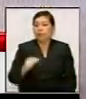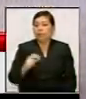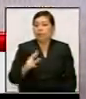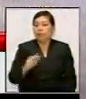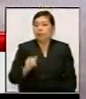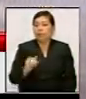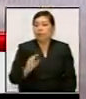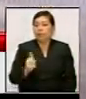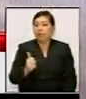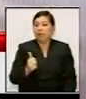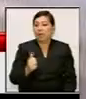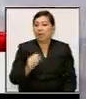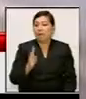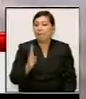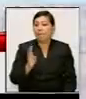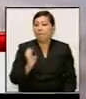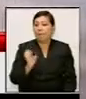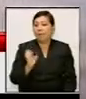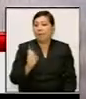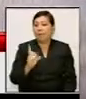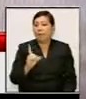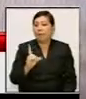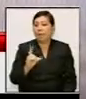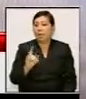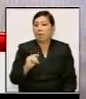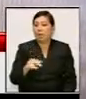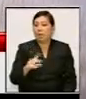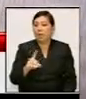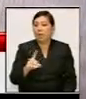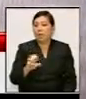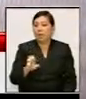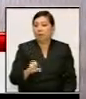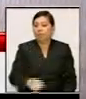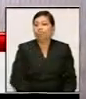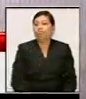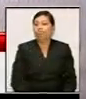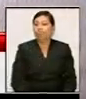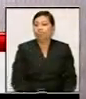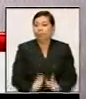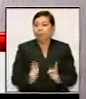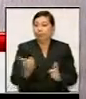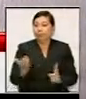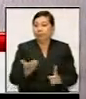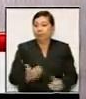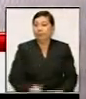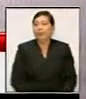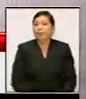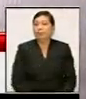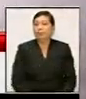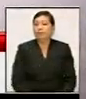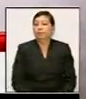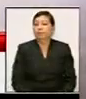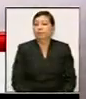García Belaonde. Descargado en hombros en este momento, el presidente del Congreso le